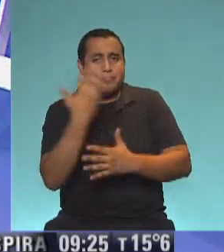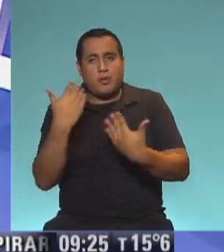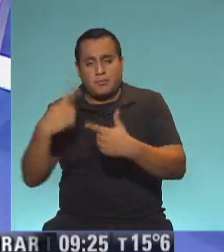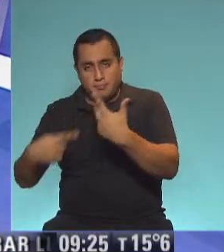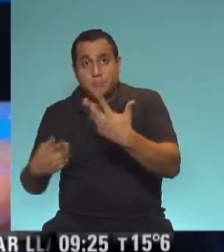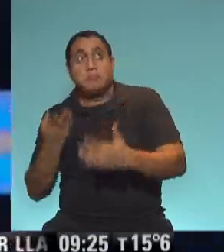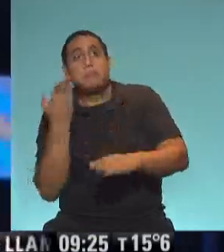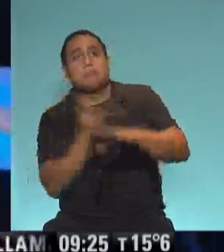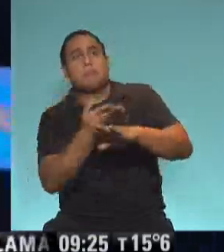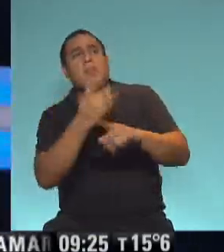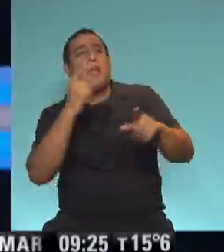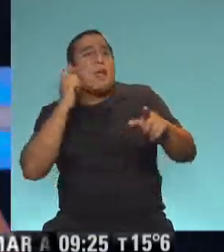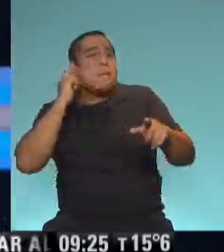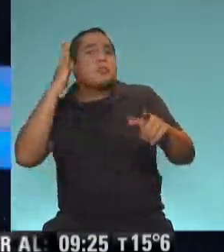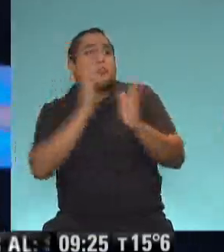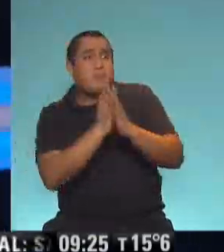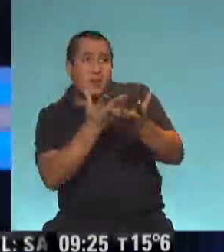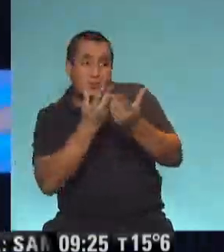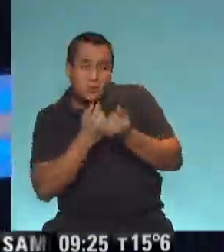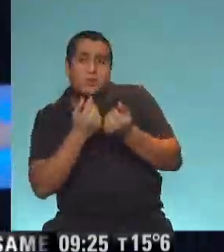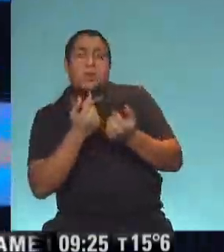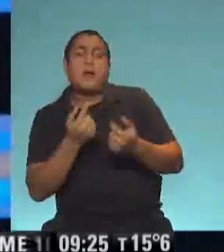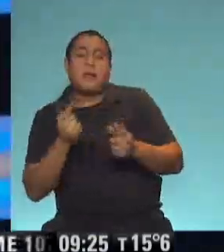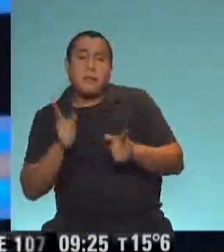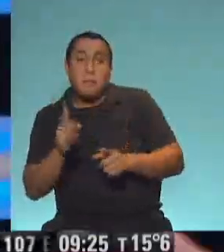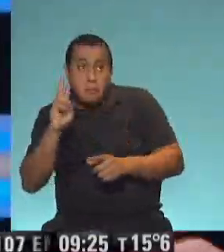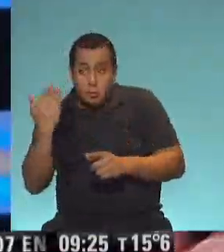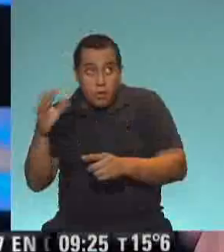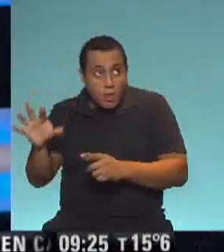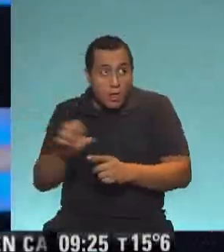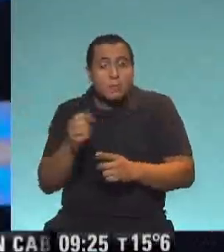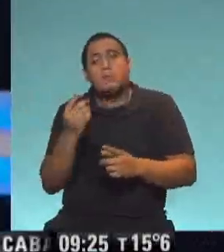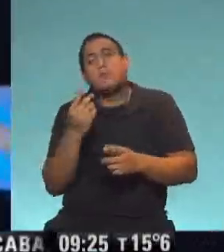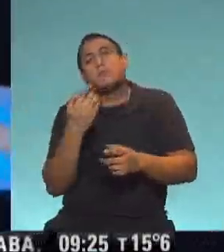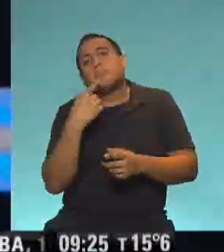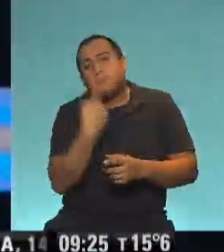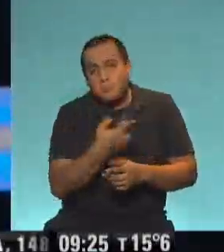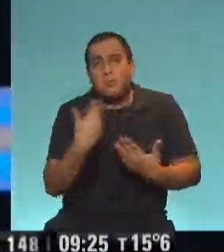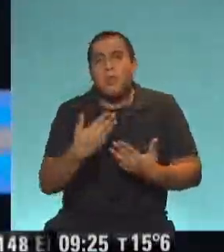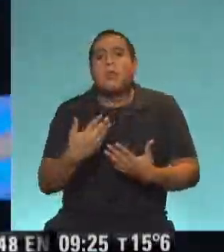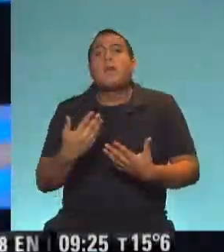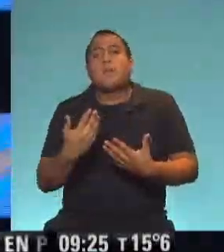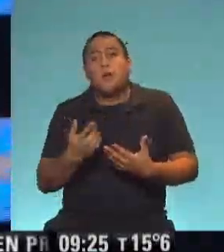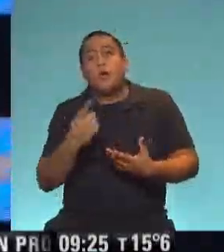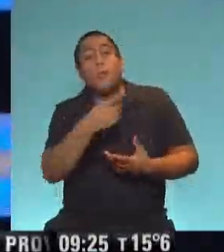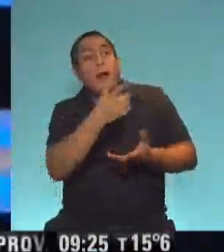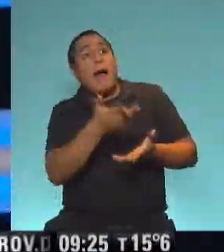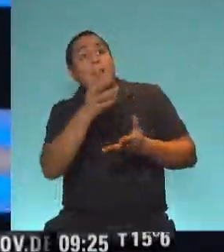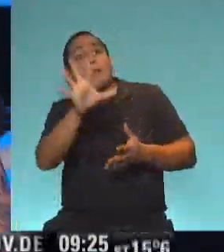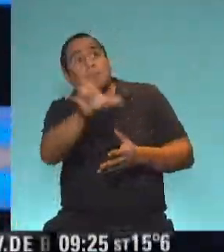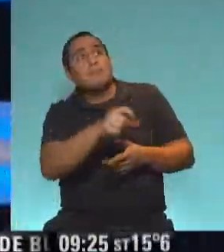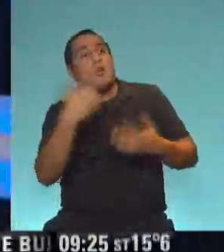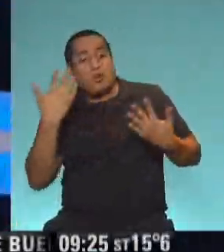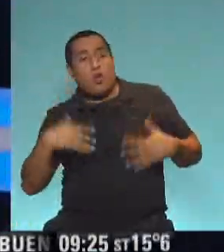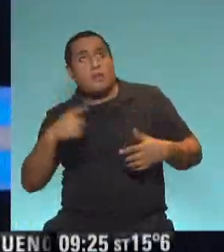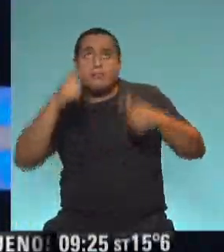adultos, pídanle ayuda también a los adultos que también no solo busquen, ayuda, no ayuda, que busquen ellos qué ponerse